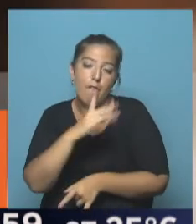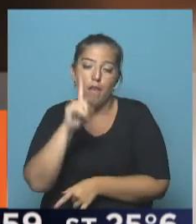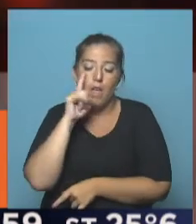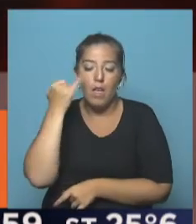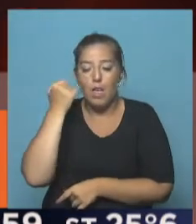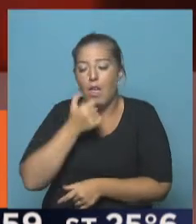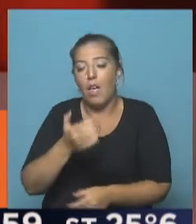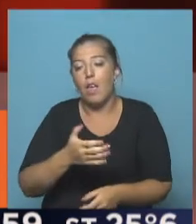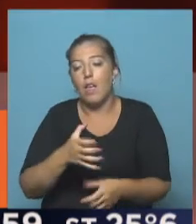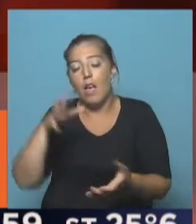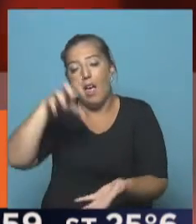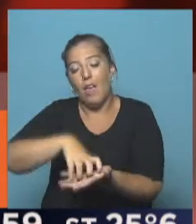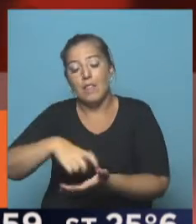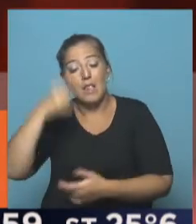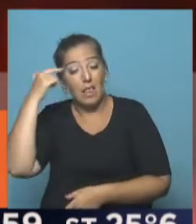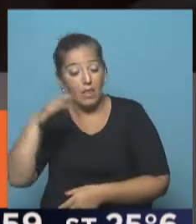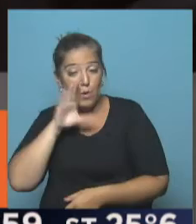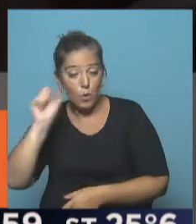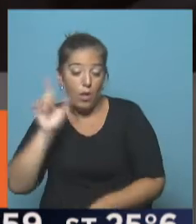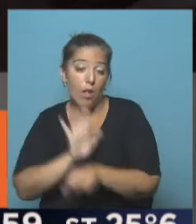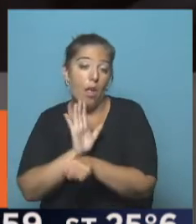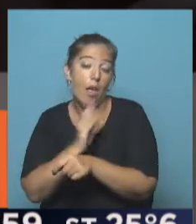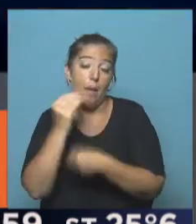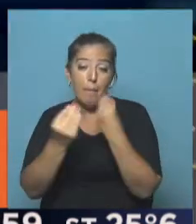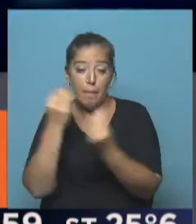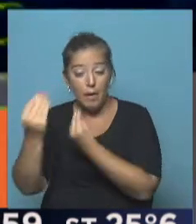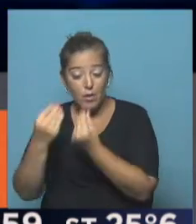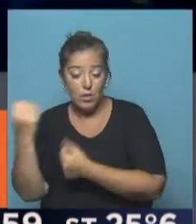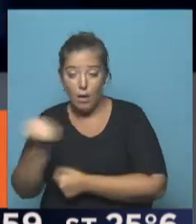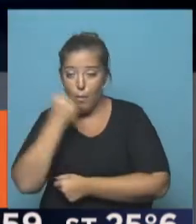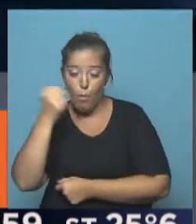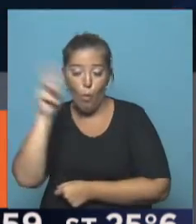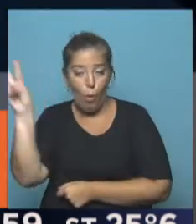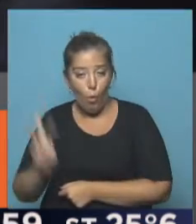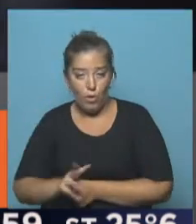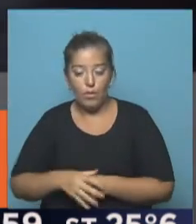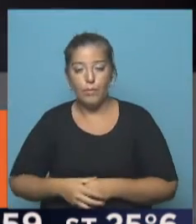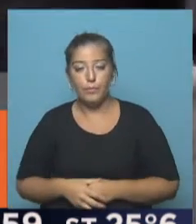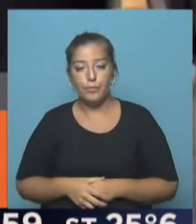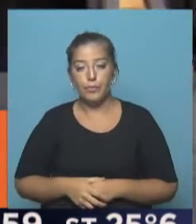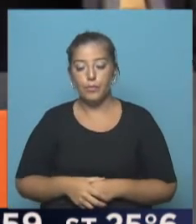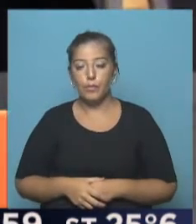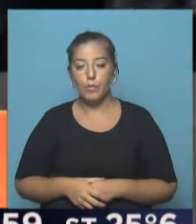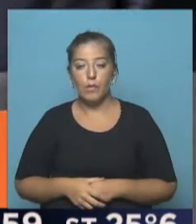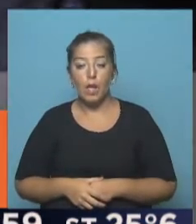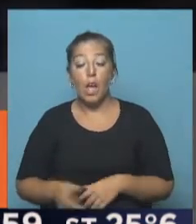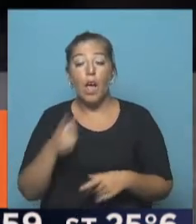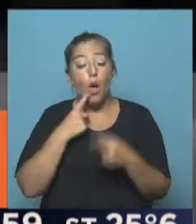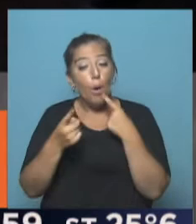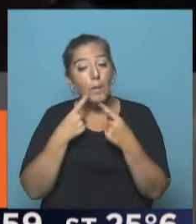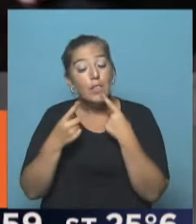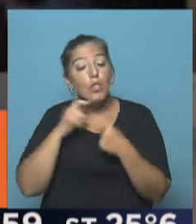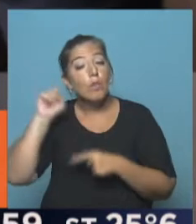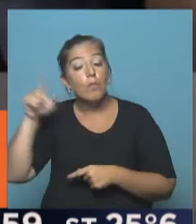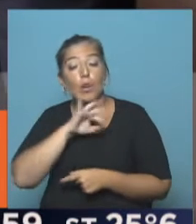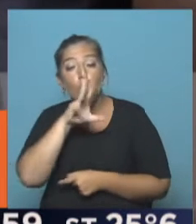las agencias de inteligencia estadounidense a representaciones diplomáticas en Washington. Y los términos de su conversación con los